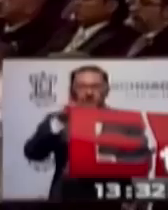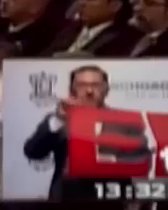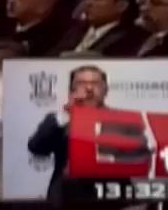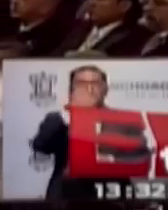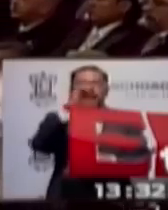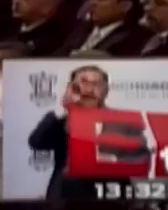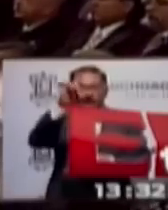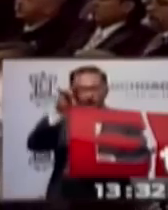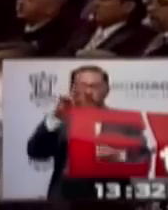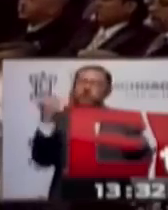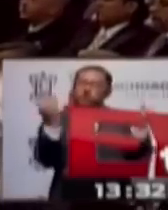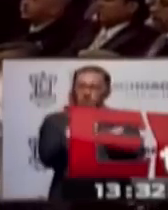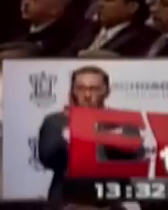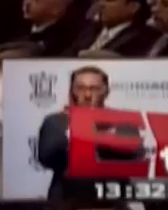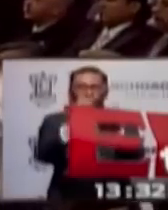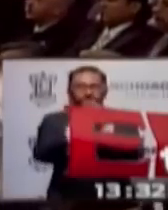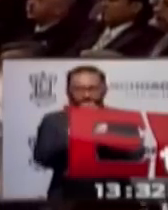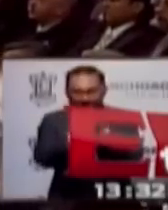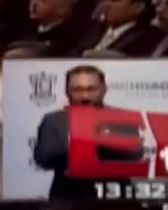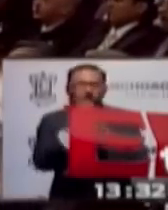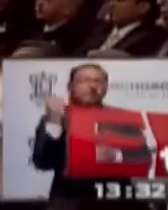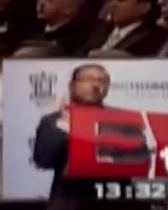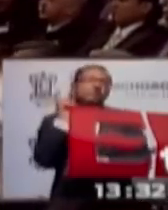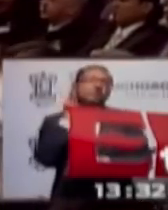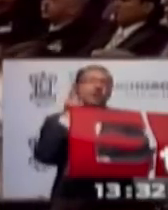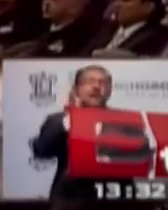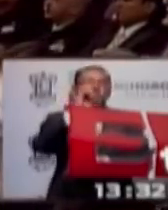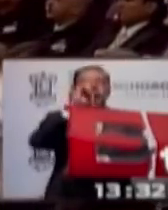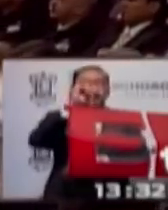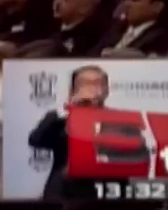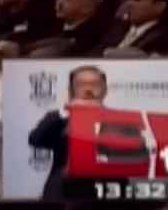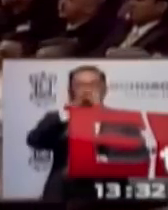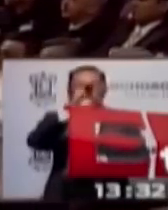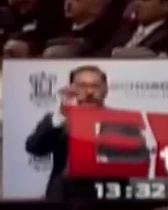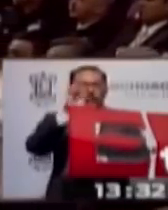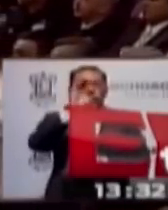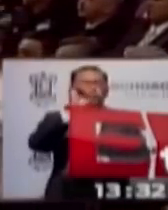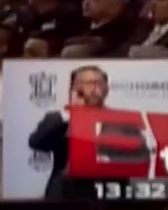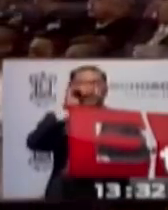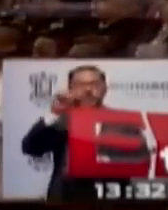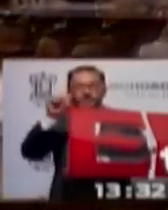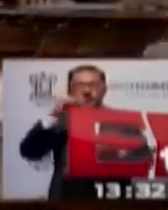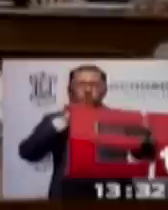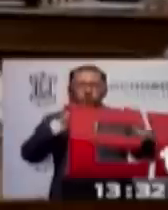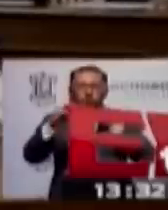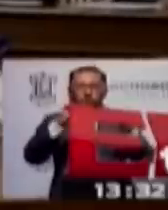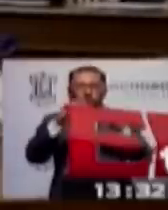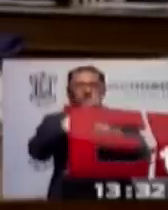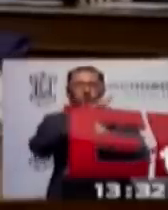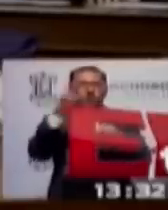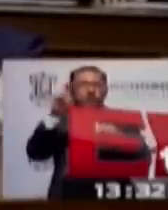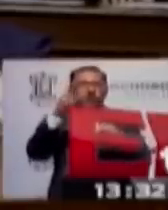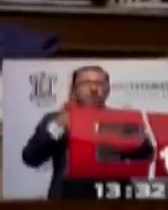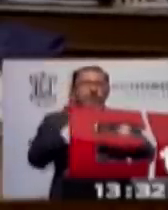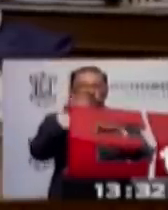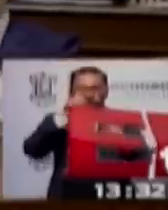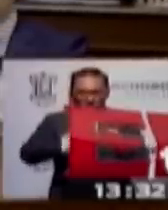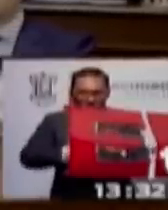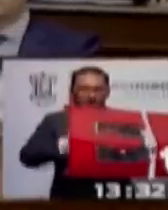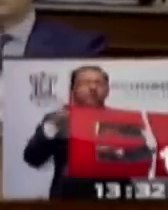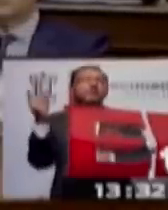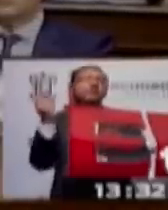Saludo también al diputado Enrique Cepeda Ontiveros del Movimiento de Regeneración Nacional y al